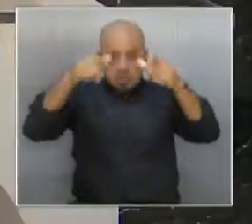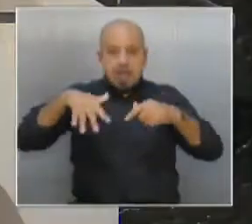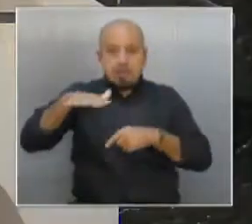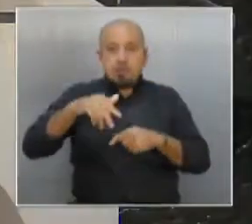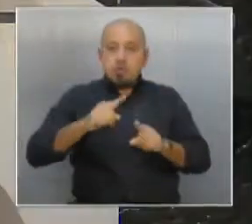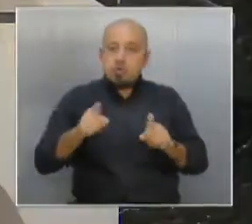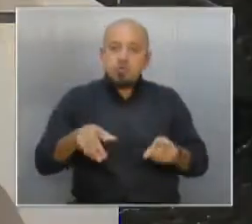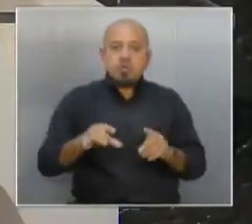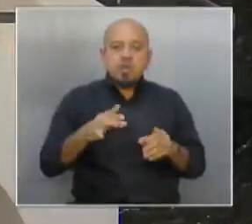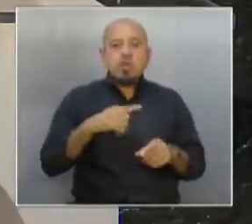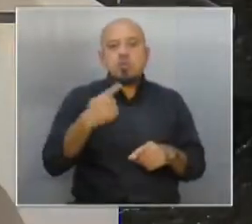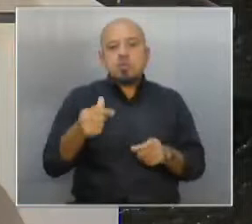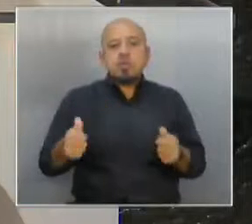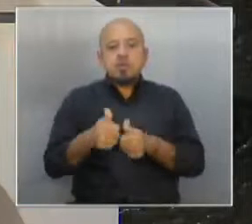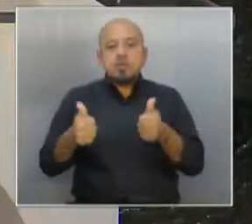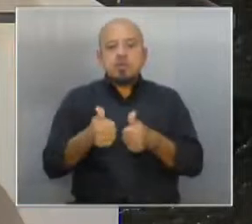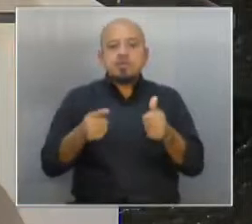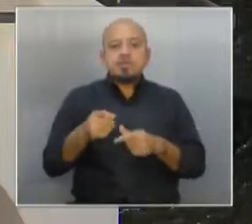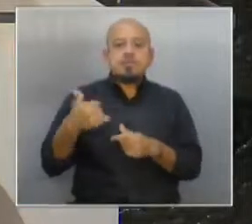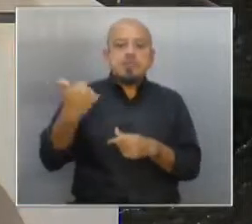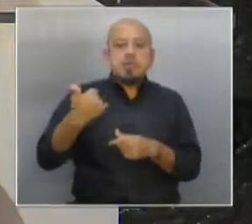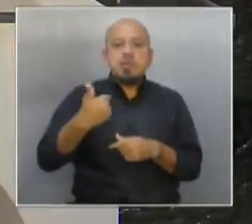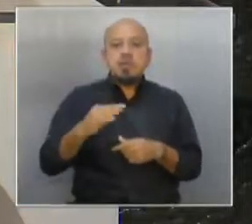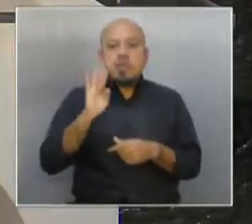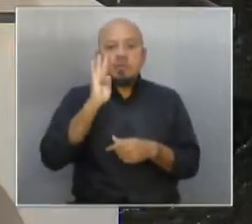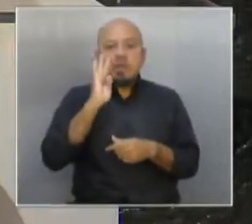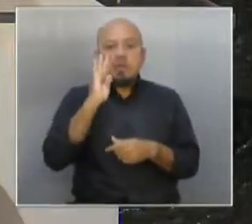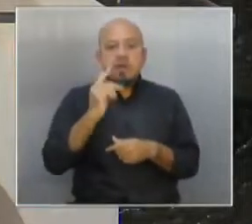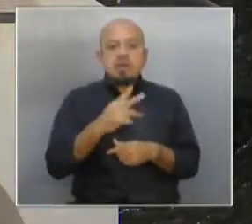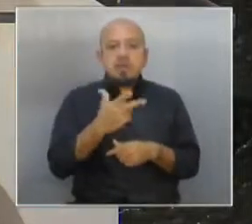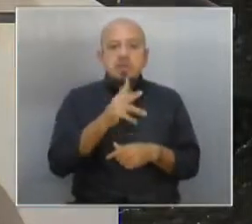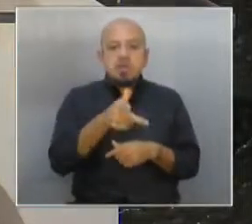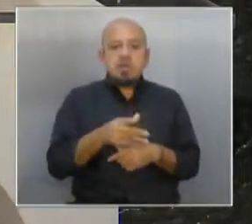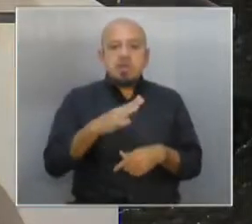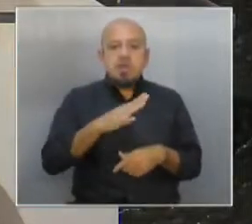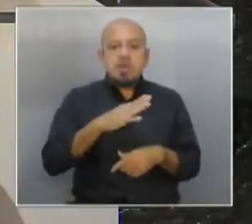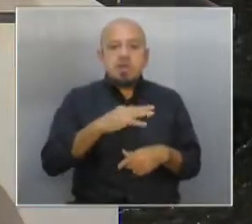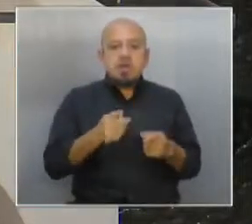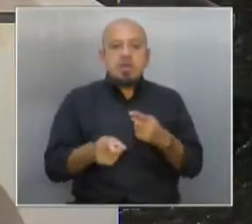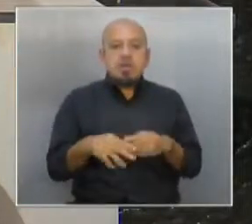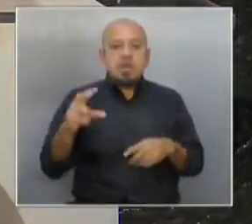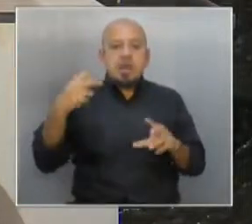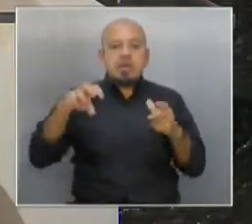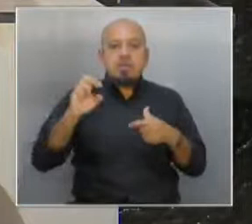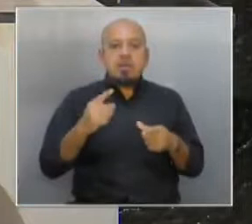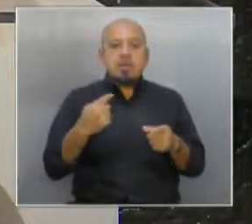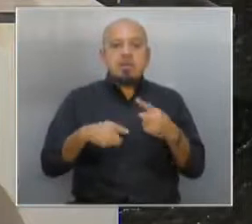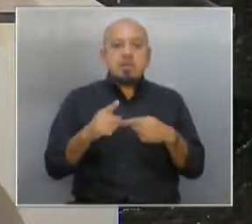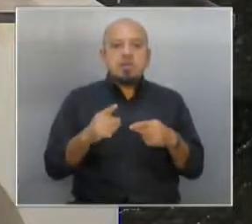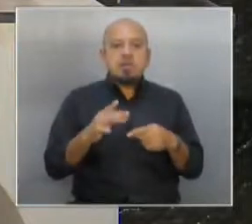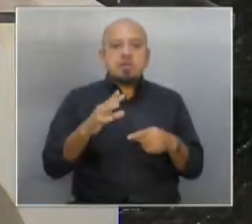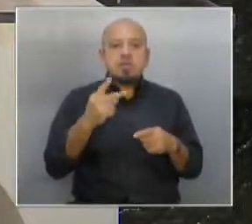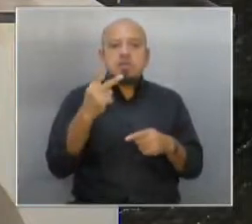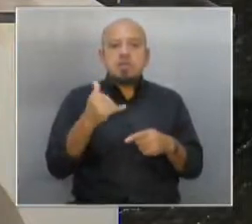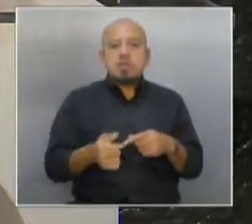de otras actividades. Y bueno, como ella nos contaba también, es mamá de tres niños, tiene algunos animales, pero no a nivel producción, sino que tiene dos